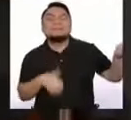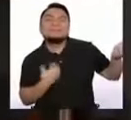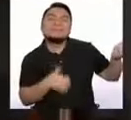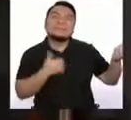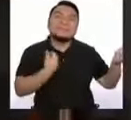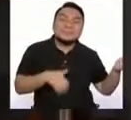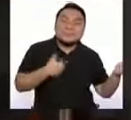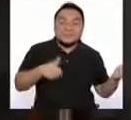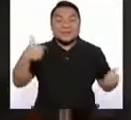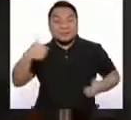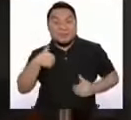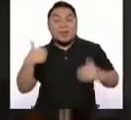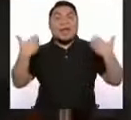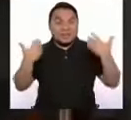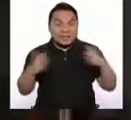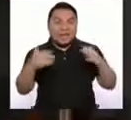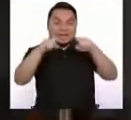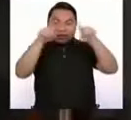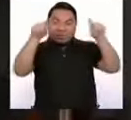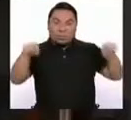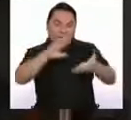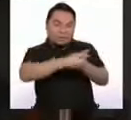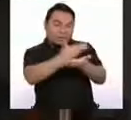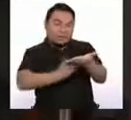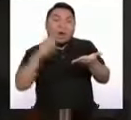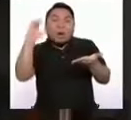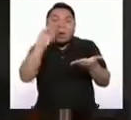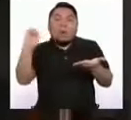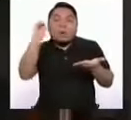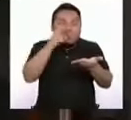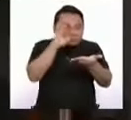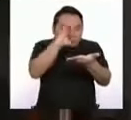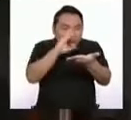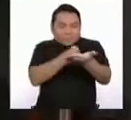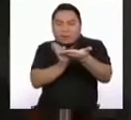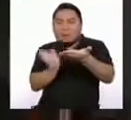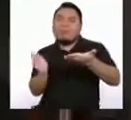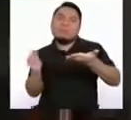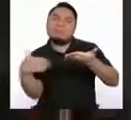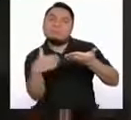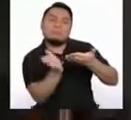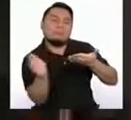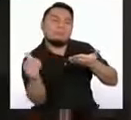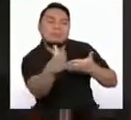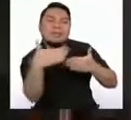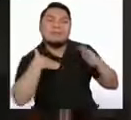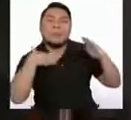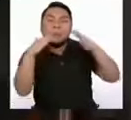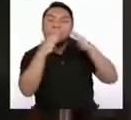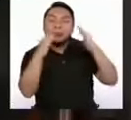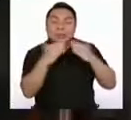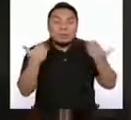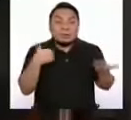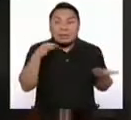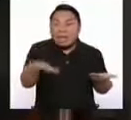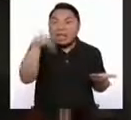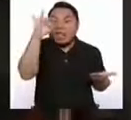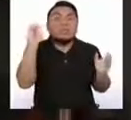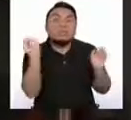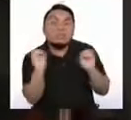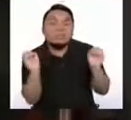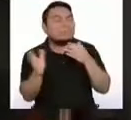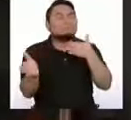Tengo un mapa del tesoro. Tengo un Tengo un del tesoro. Voy buscando